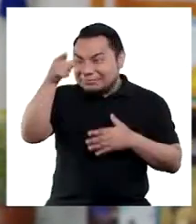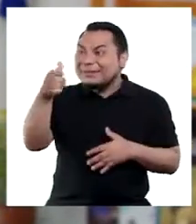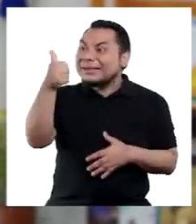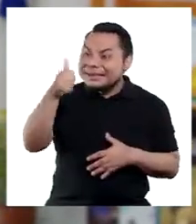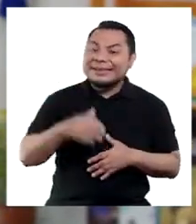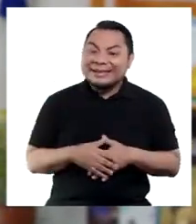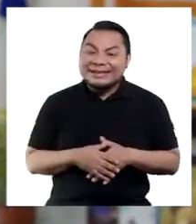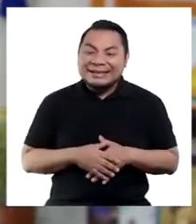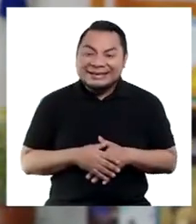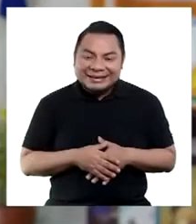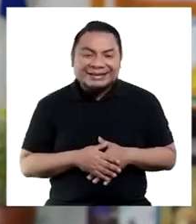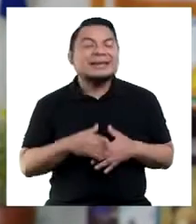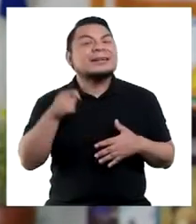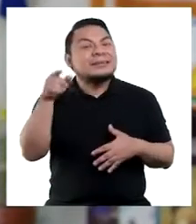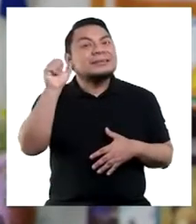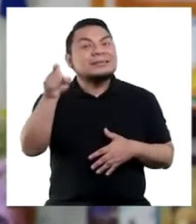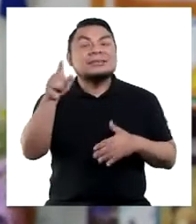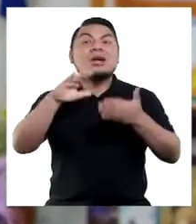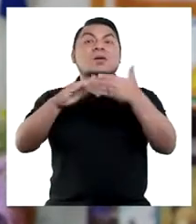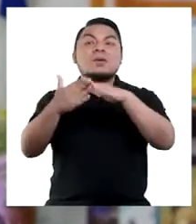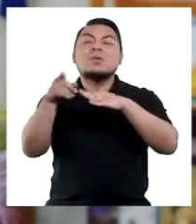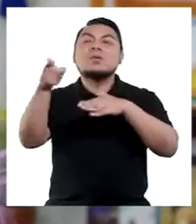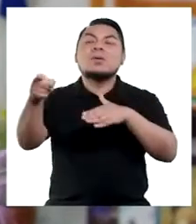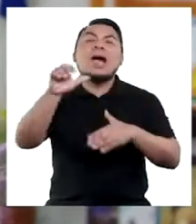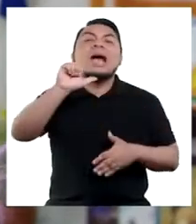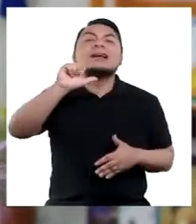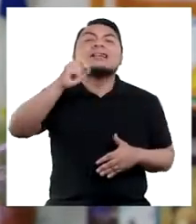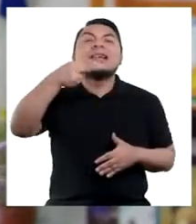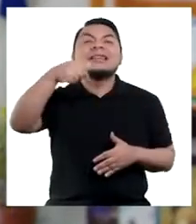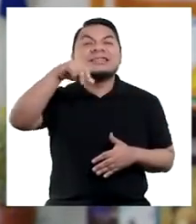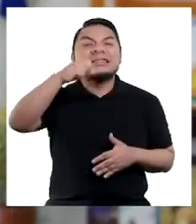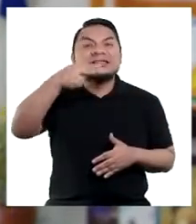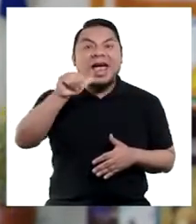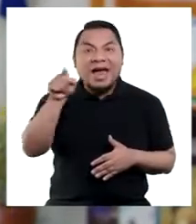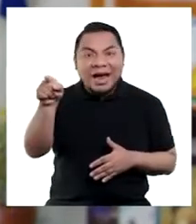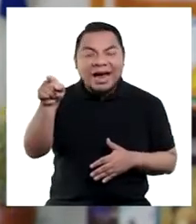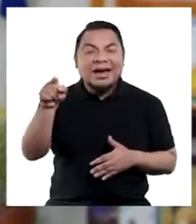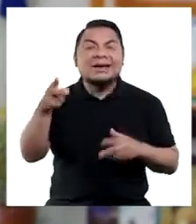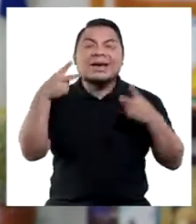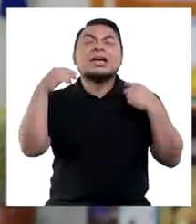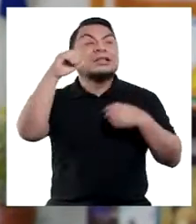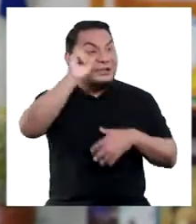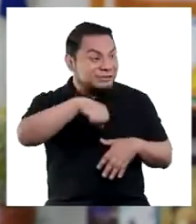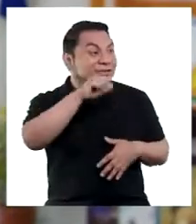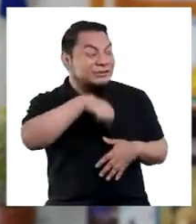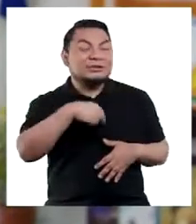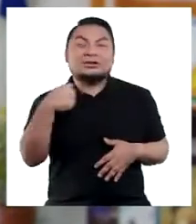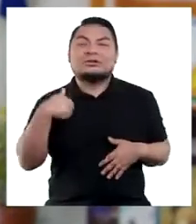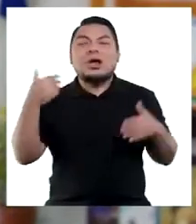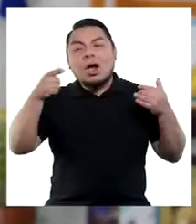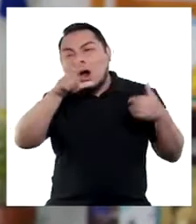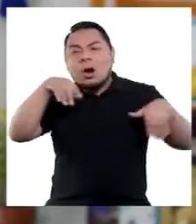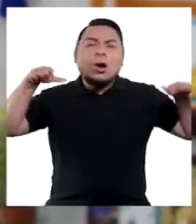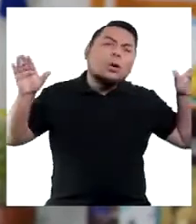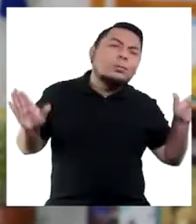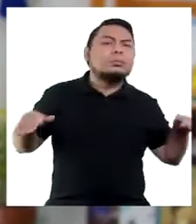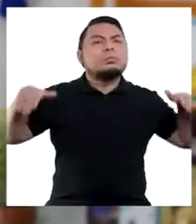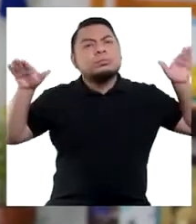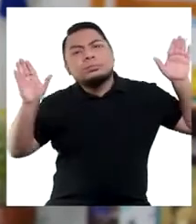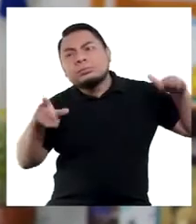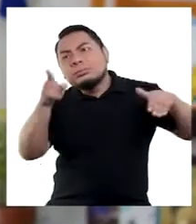papá y allí se encuentra el vuelo ya que muchas veces llegaba